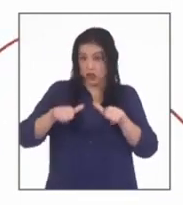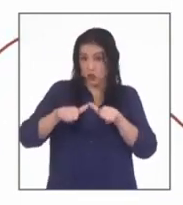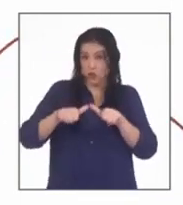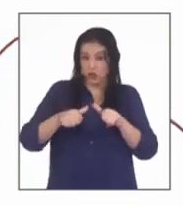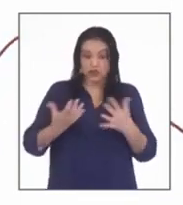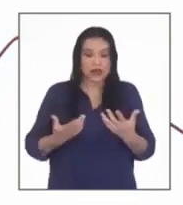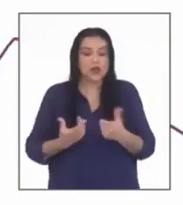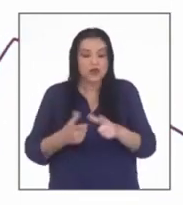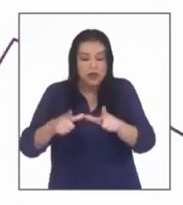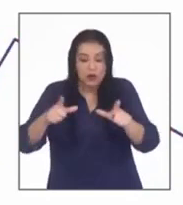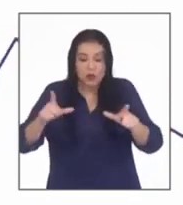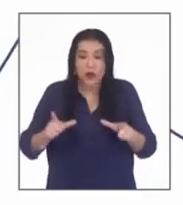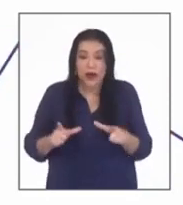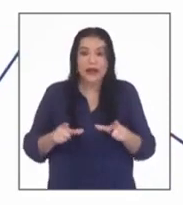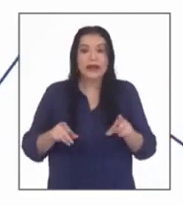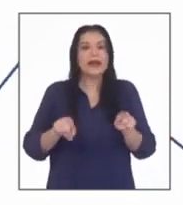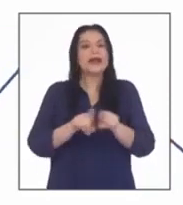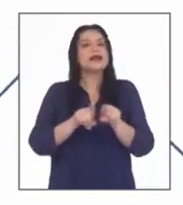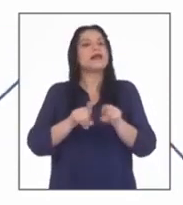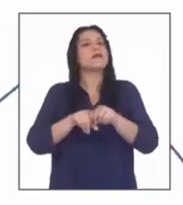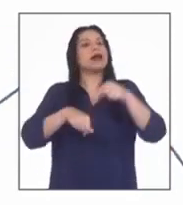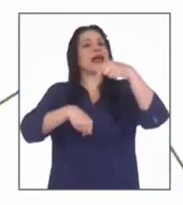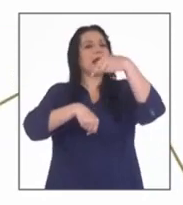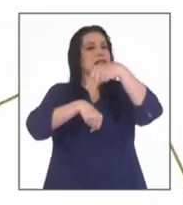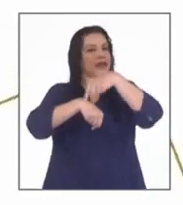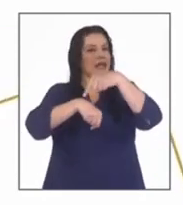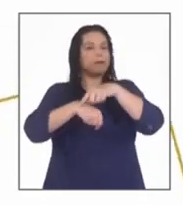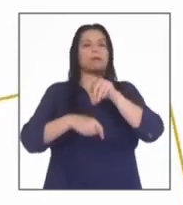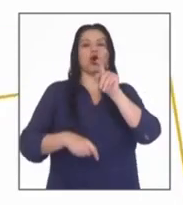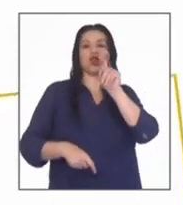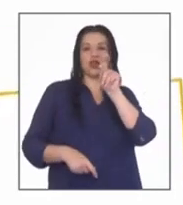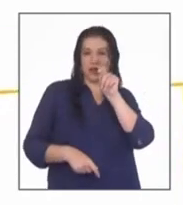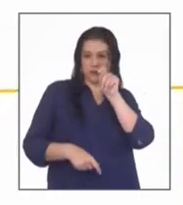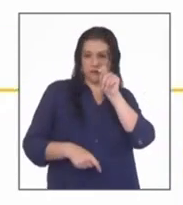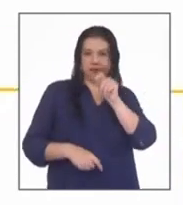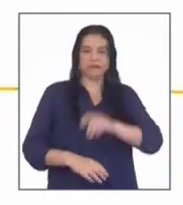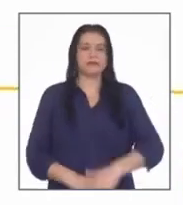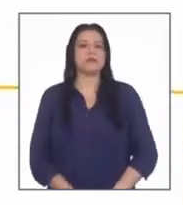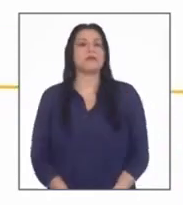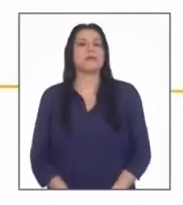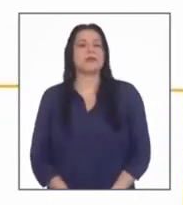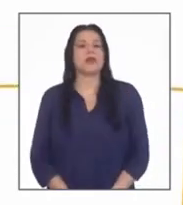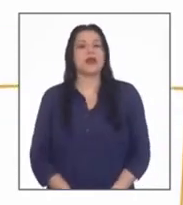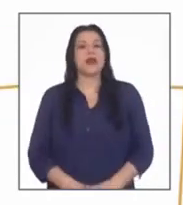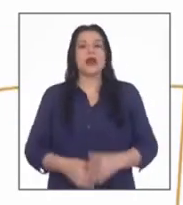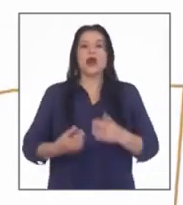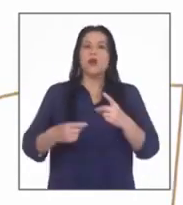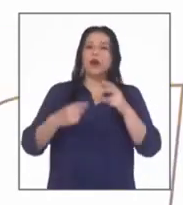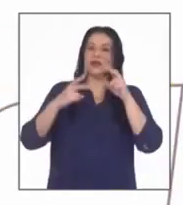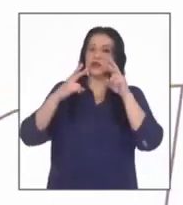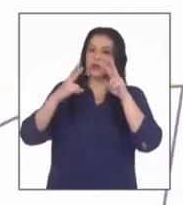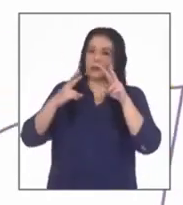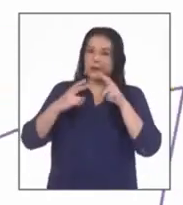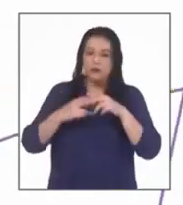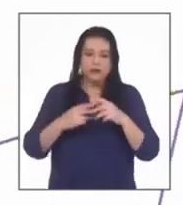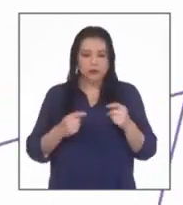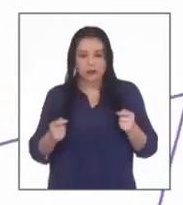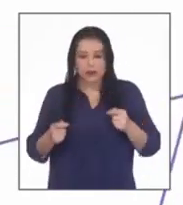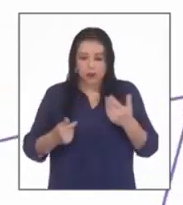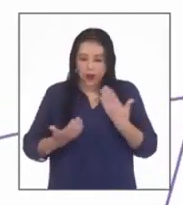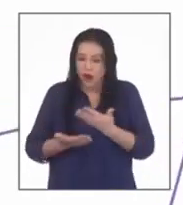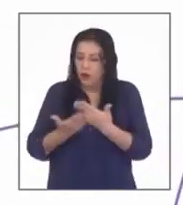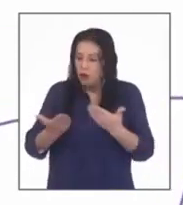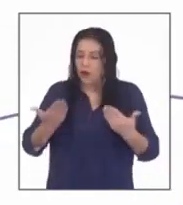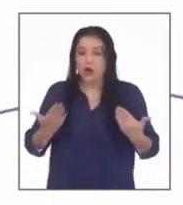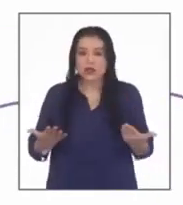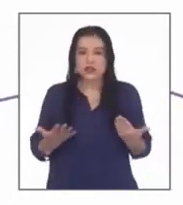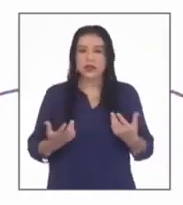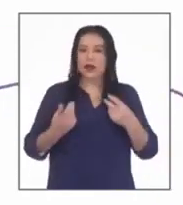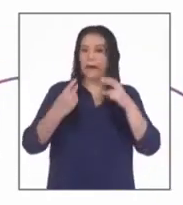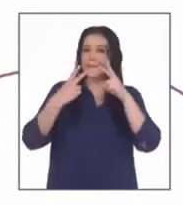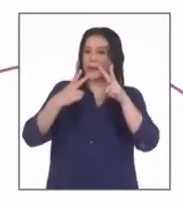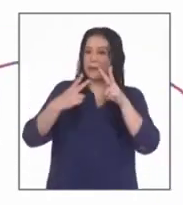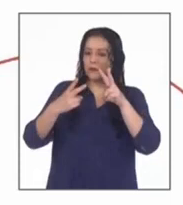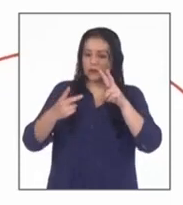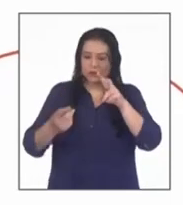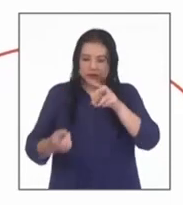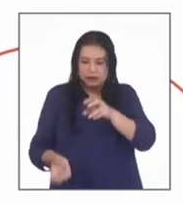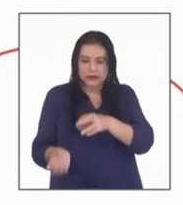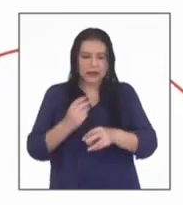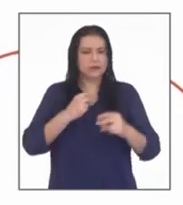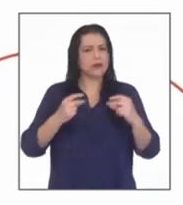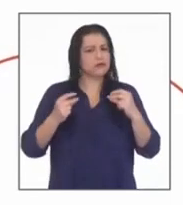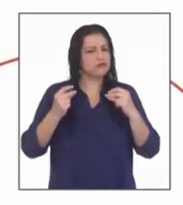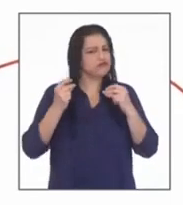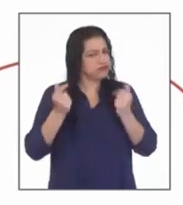el espacio e, y el tiempo t. Ajá. Cuando notamos el movimiento de un cuerpo, vemos que se traslada